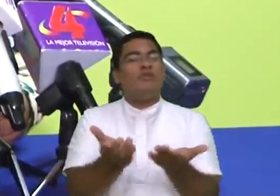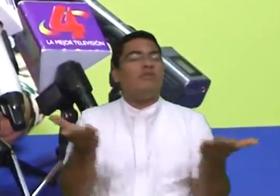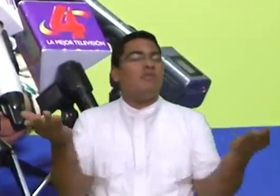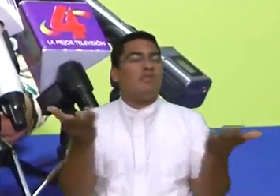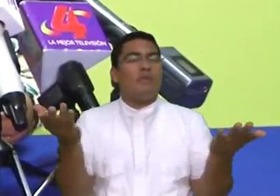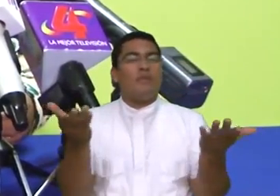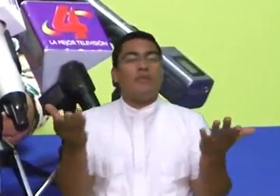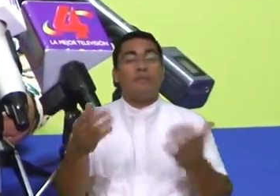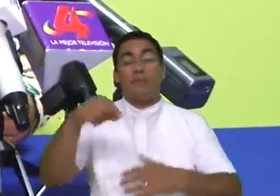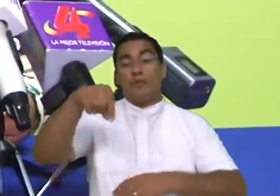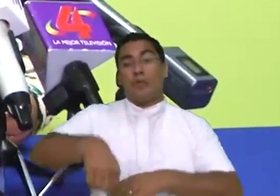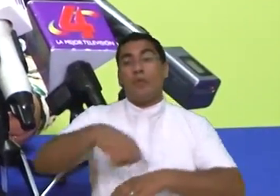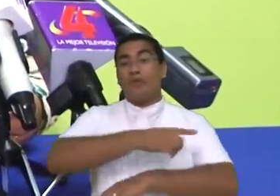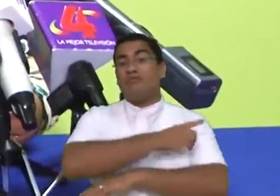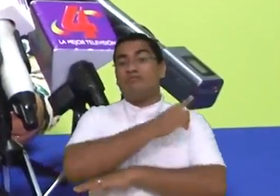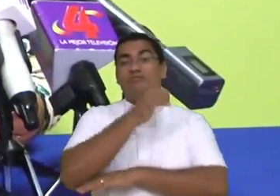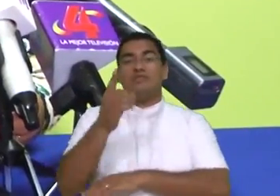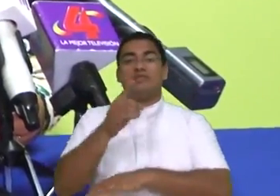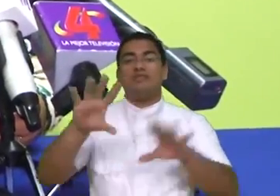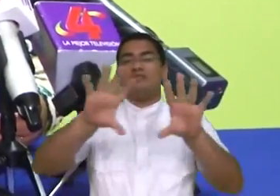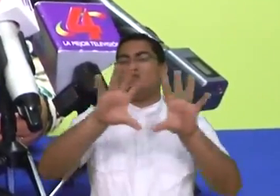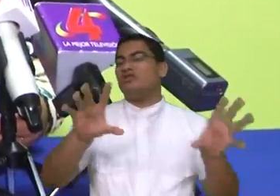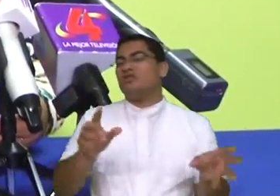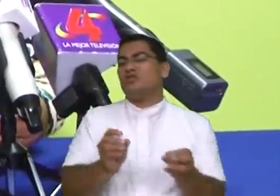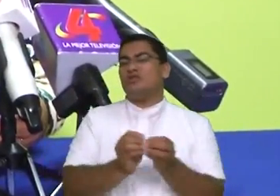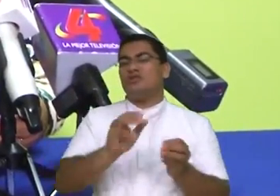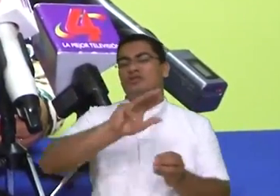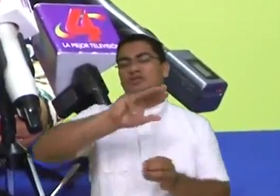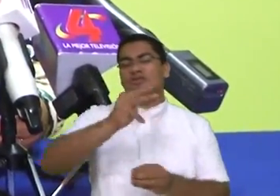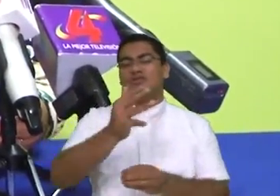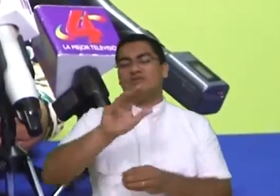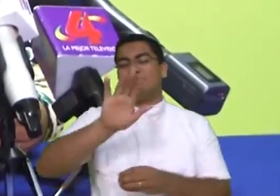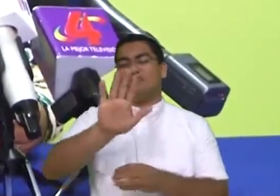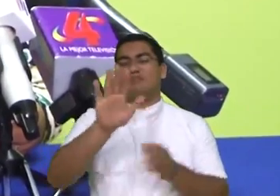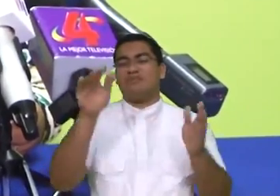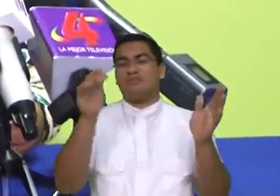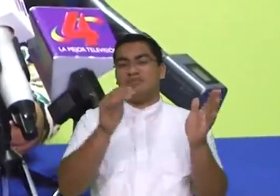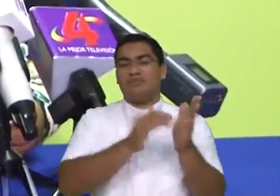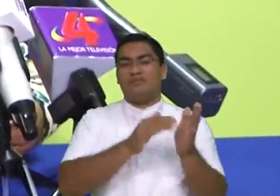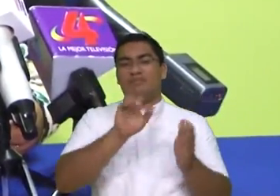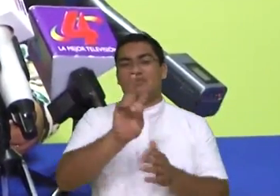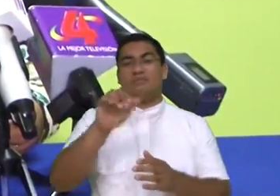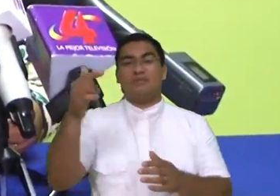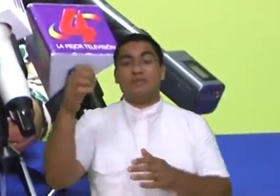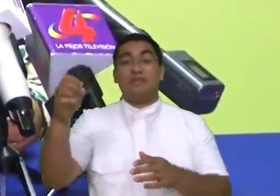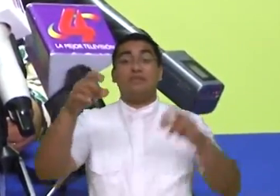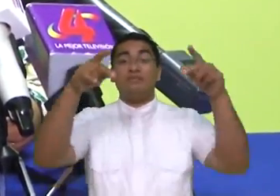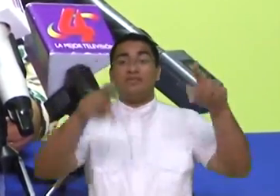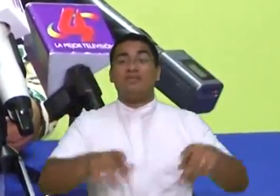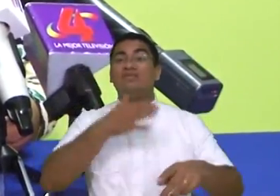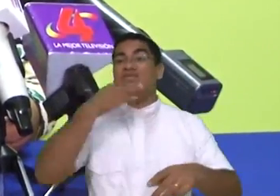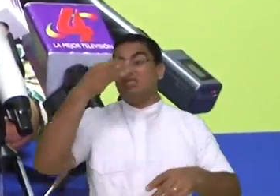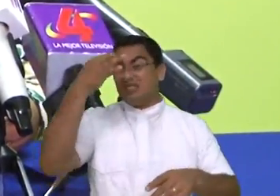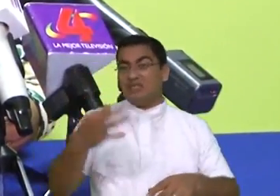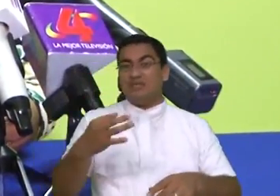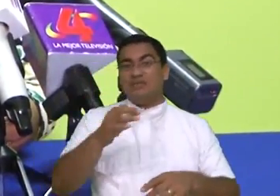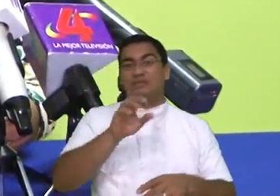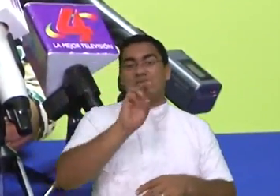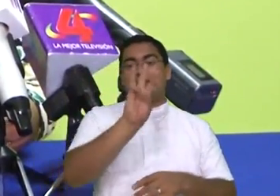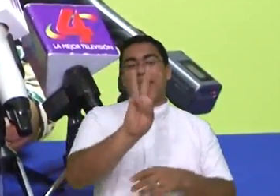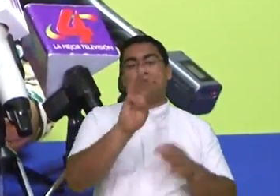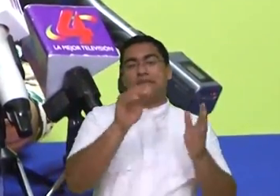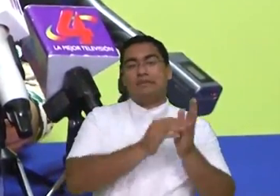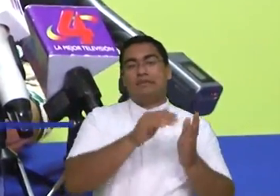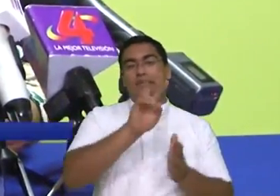Al día de hoy se reportan un total de 95.270 casos confirmados y un total de 3.200